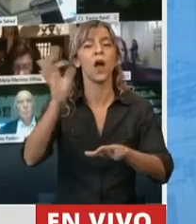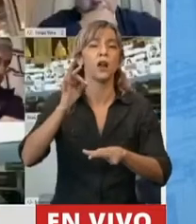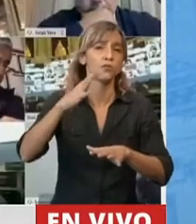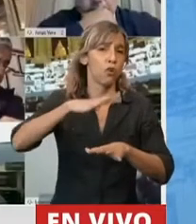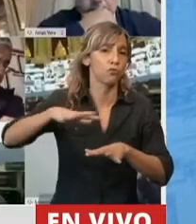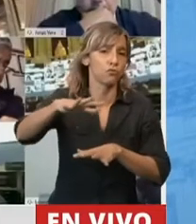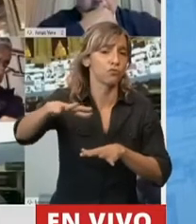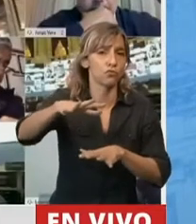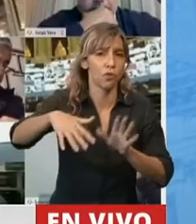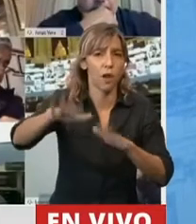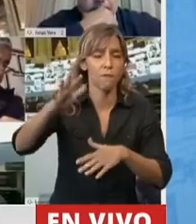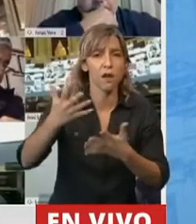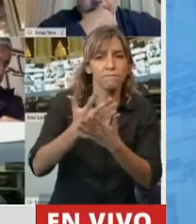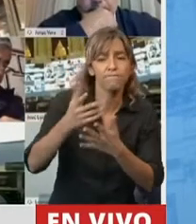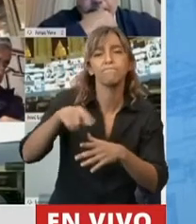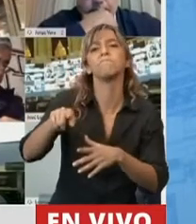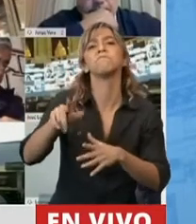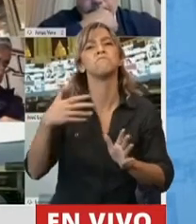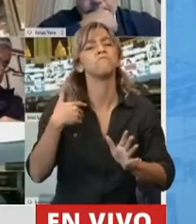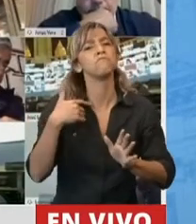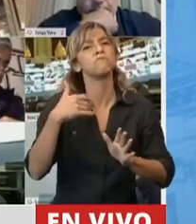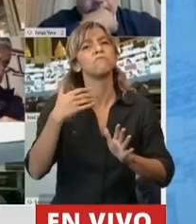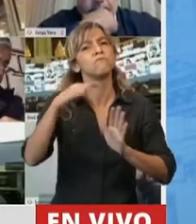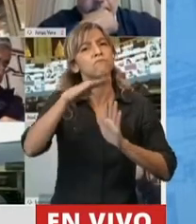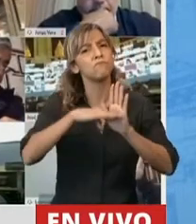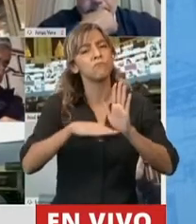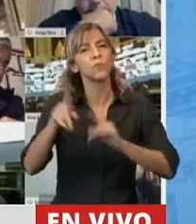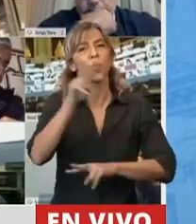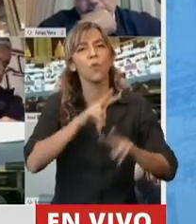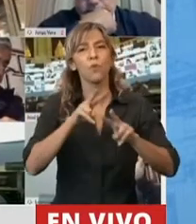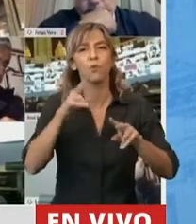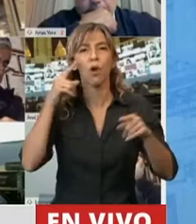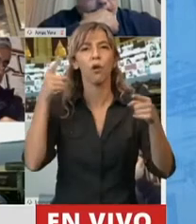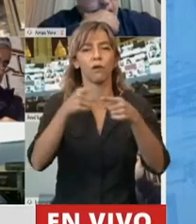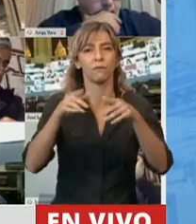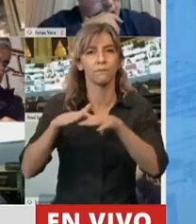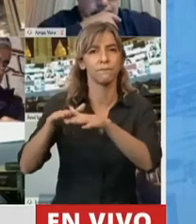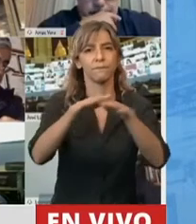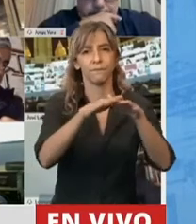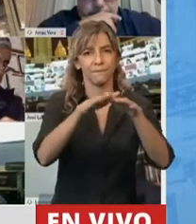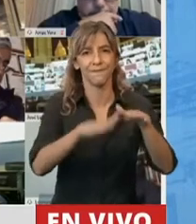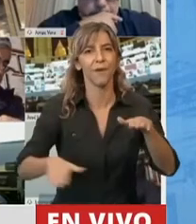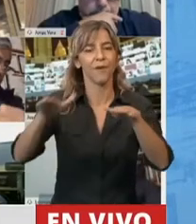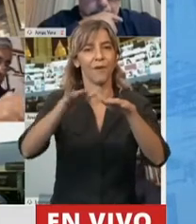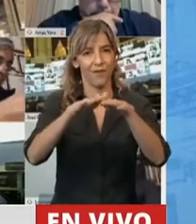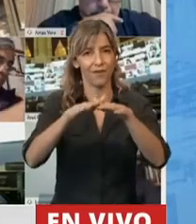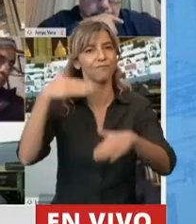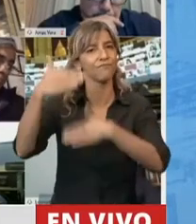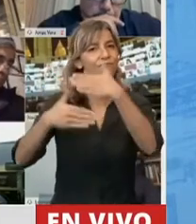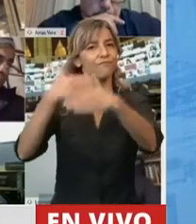citar algunos, incorporando criterios de equidad, progresión, solidaridad y